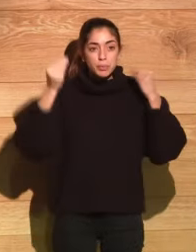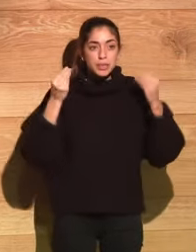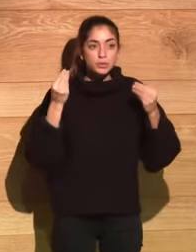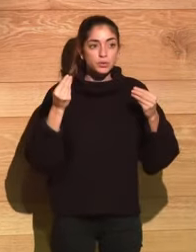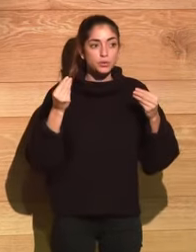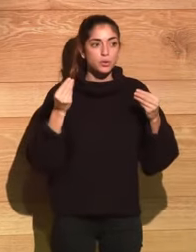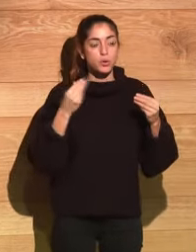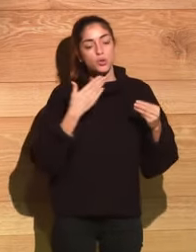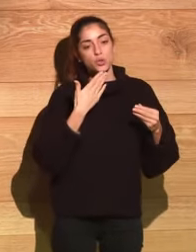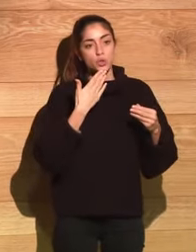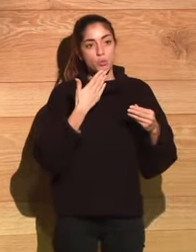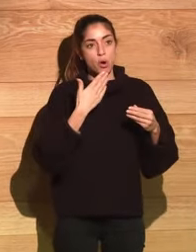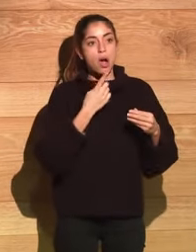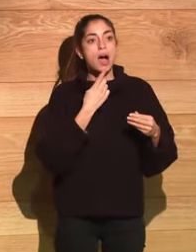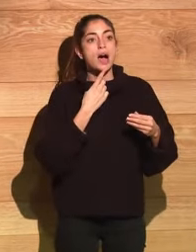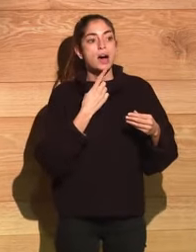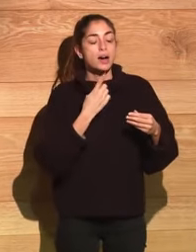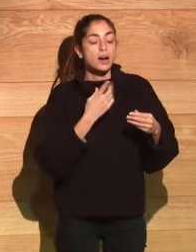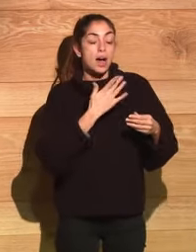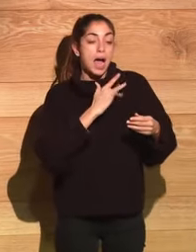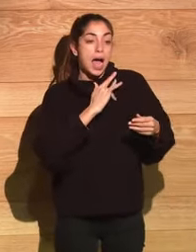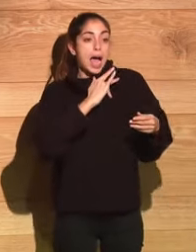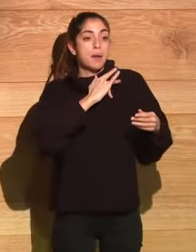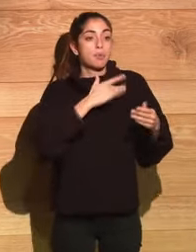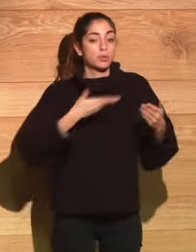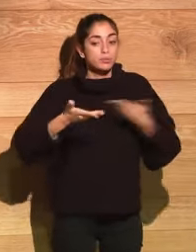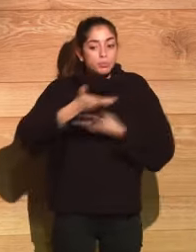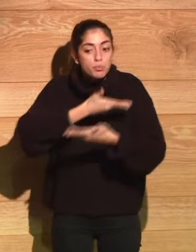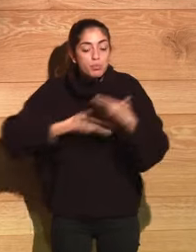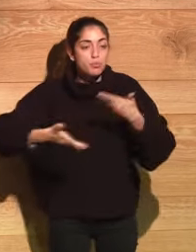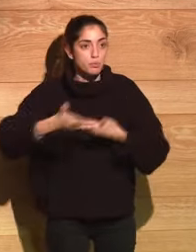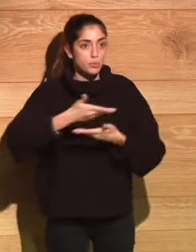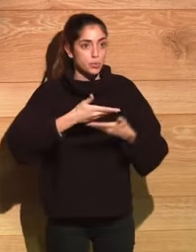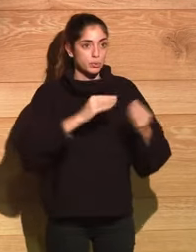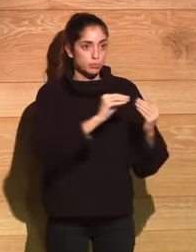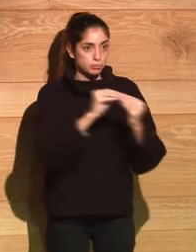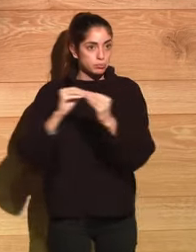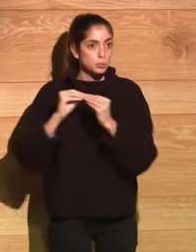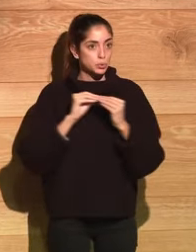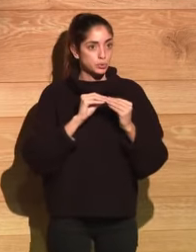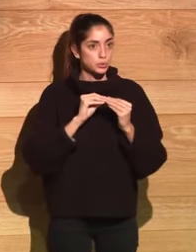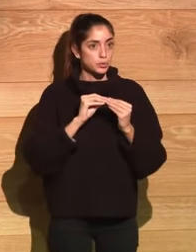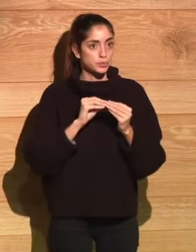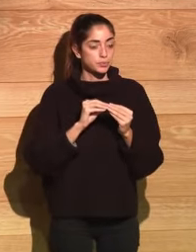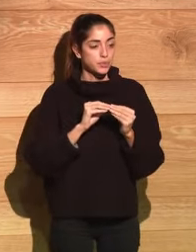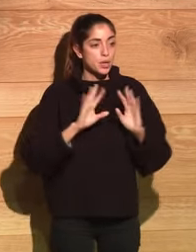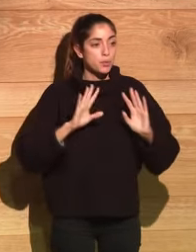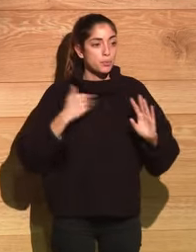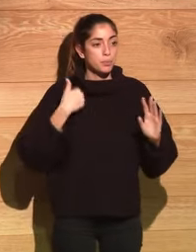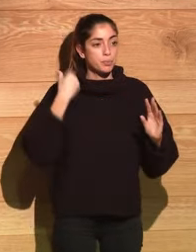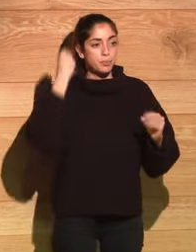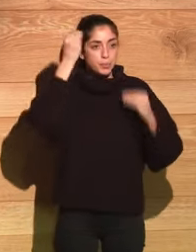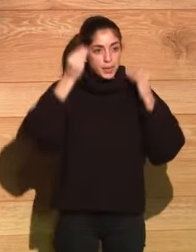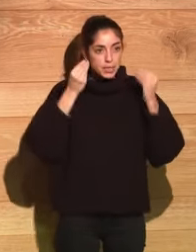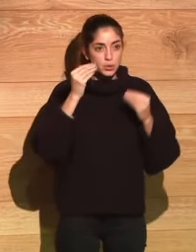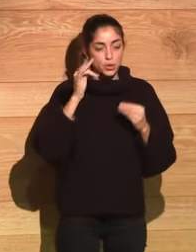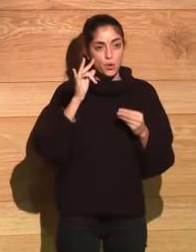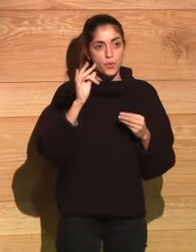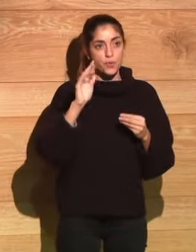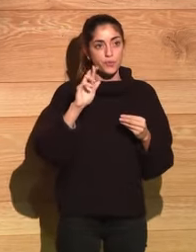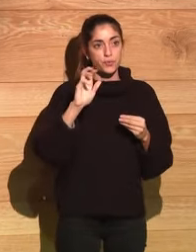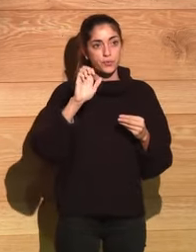ser... digo, por la literatura antigua hasta Freud, todos han tocado ese tema, ¿no? O sea, y ser amado es una cosa